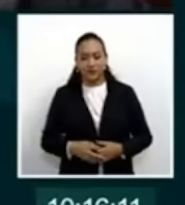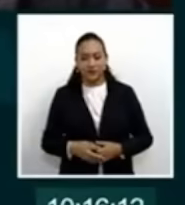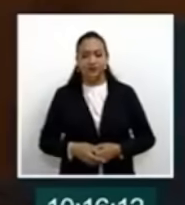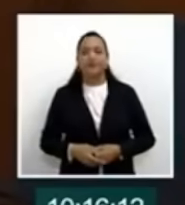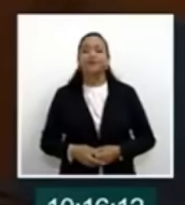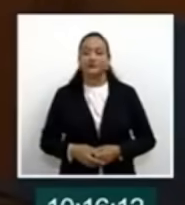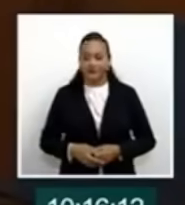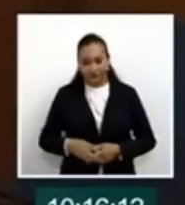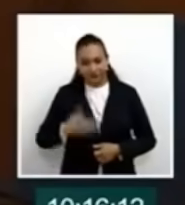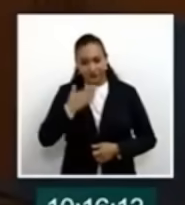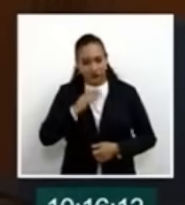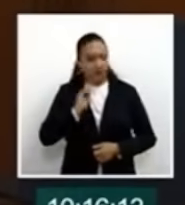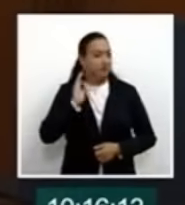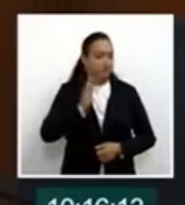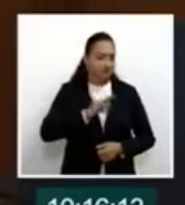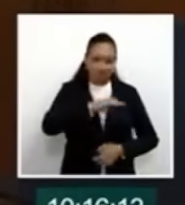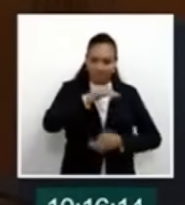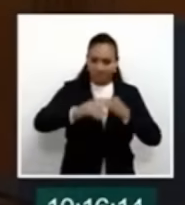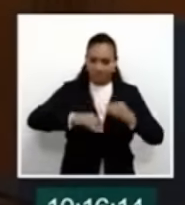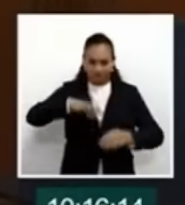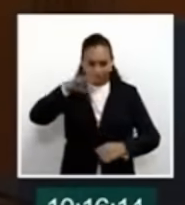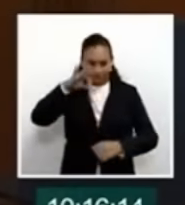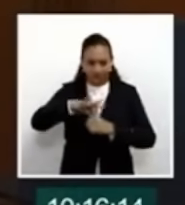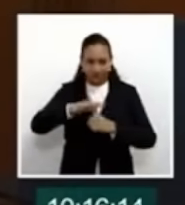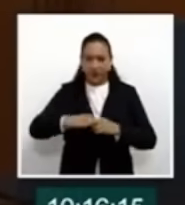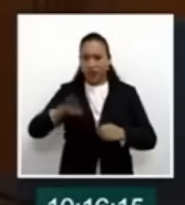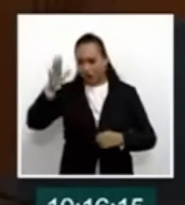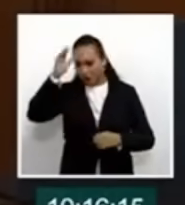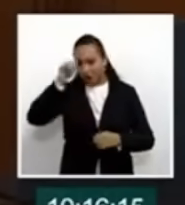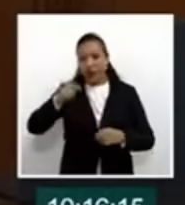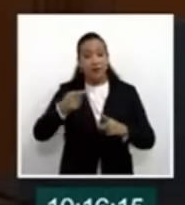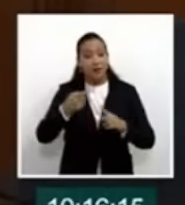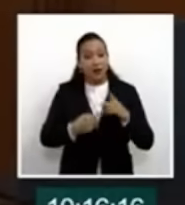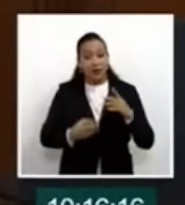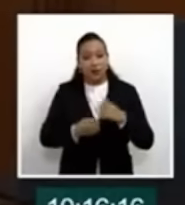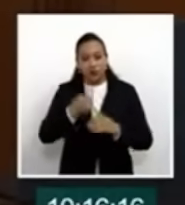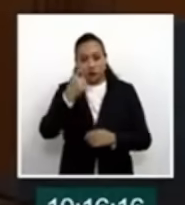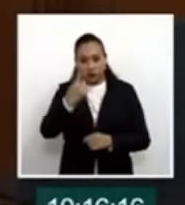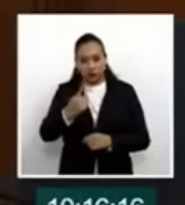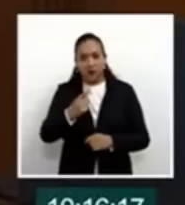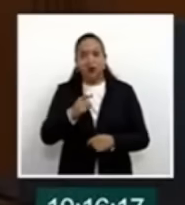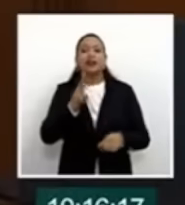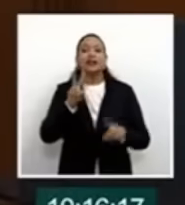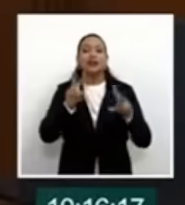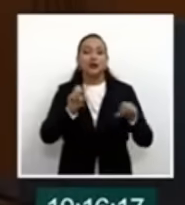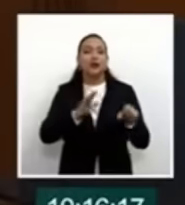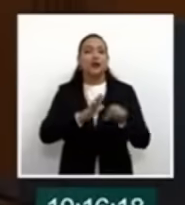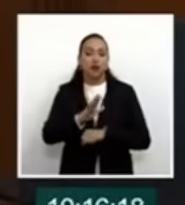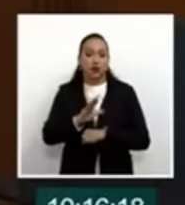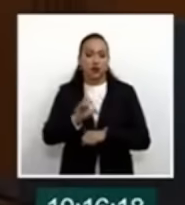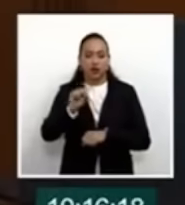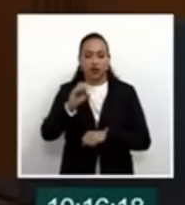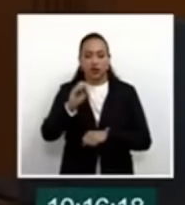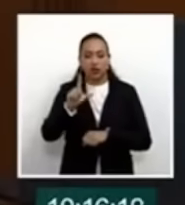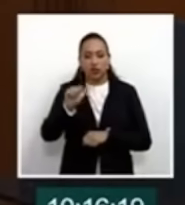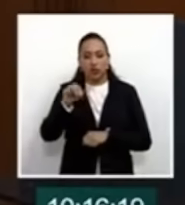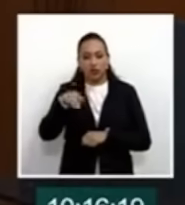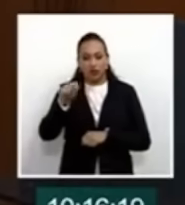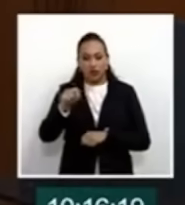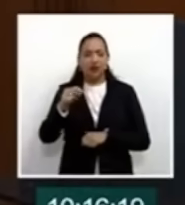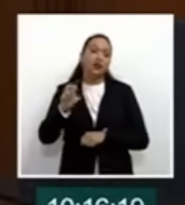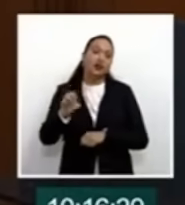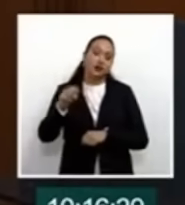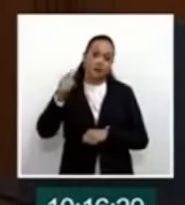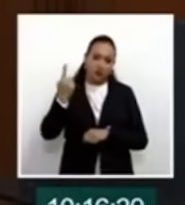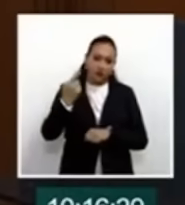Muy bien, se tiene por aprobada el acta de la sesión pública número 1, solemne conjunta, celebrada el lunes 1 de septiembre del año